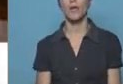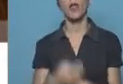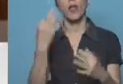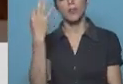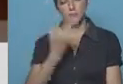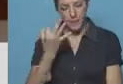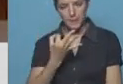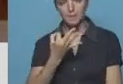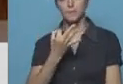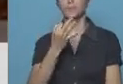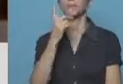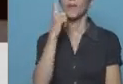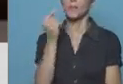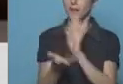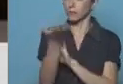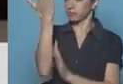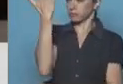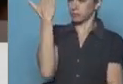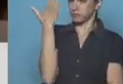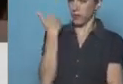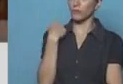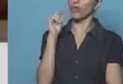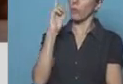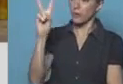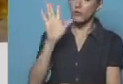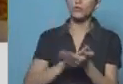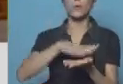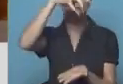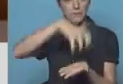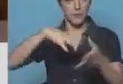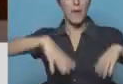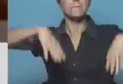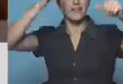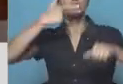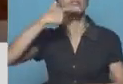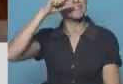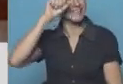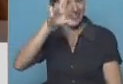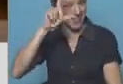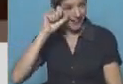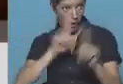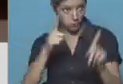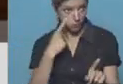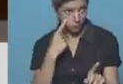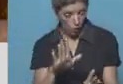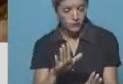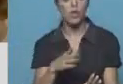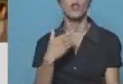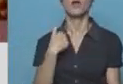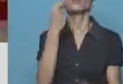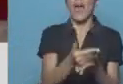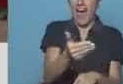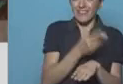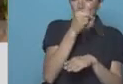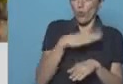cuando me enteré de la vandalización en la Mansión Seré, para los que no se acuerdan y no conocen lo que es la Mansión Seré, fue un campo de